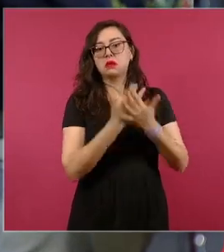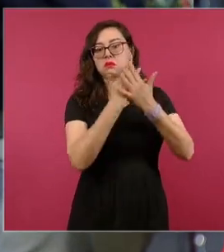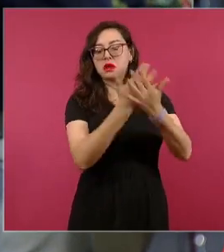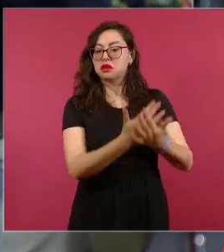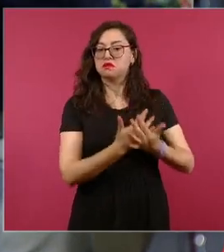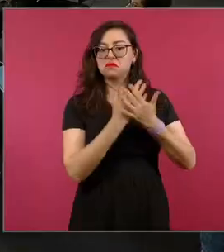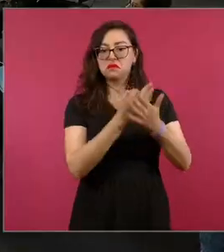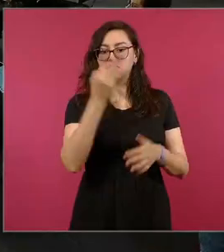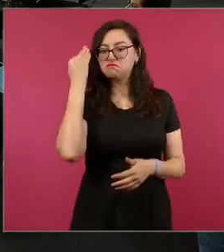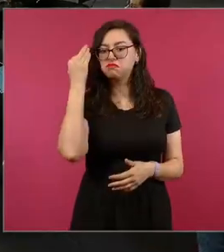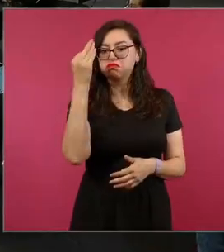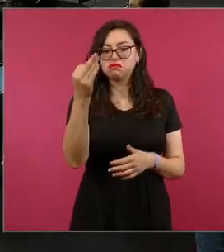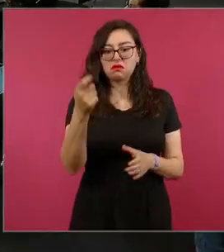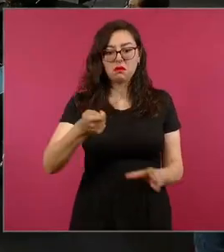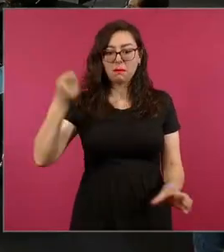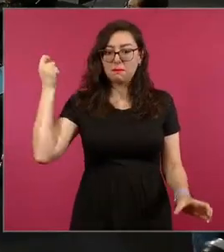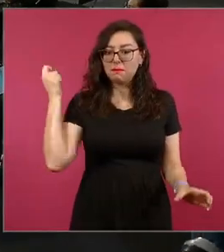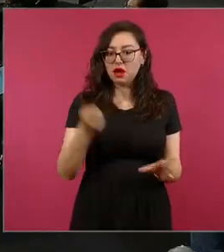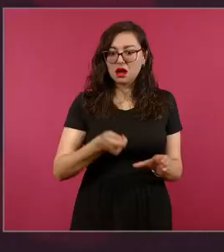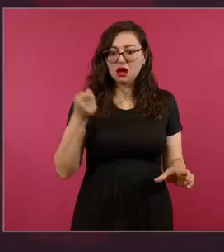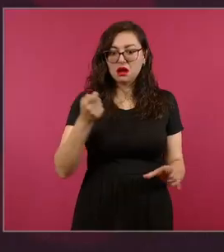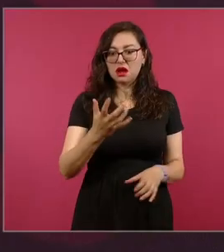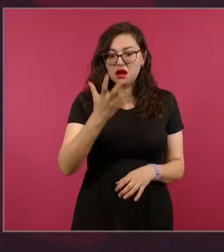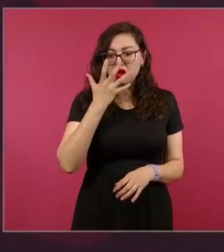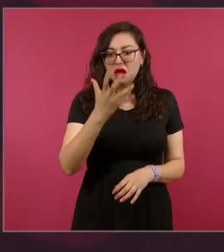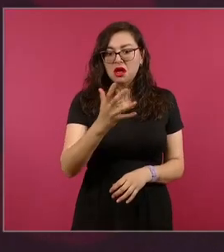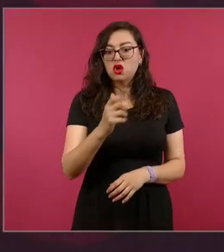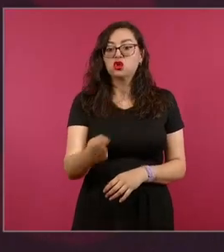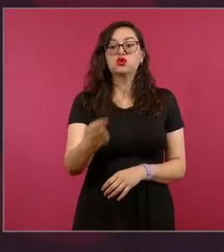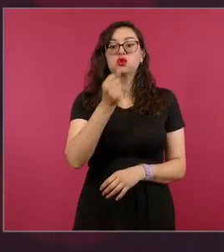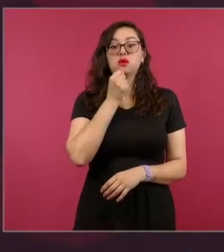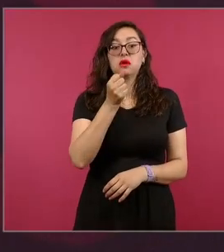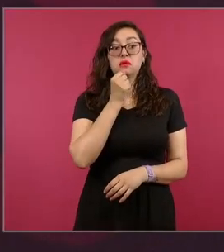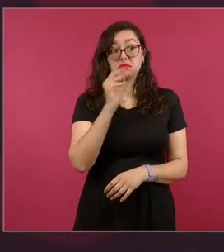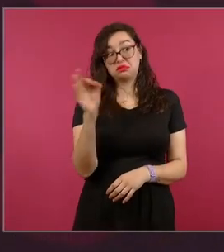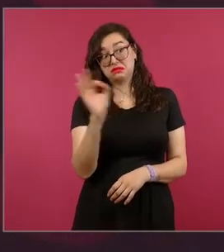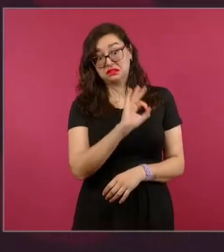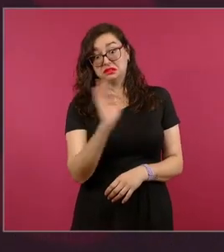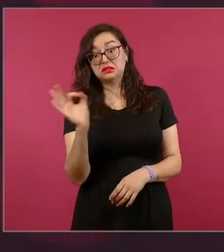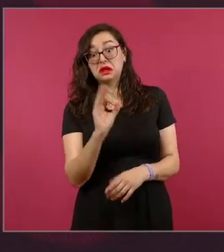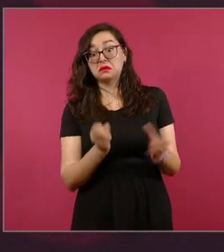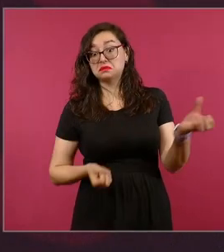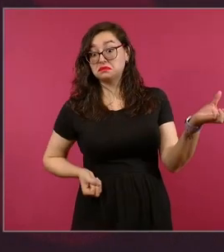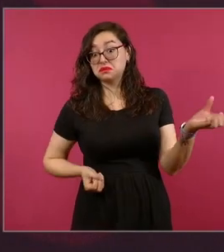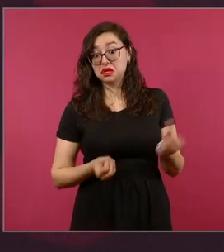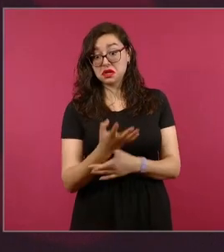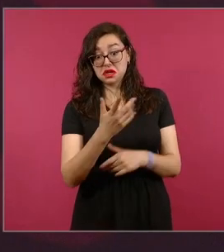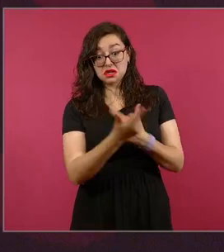todo. Gracias. Pues es un asunto también político,